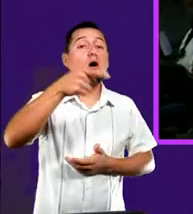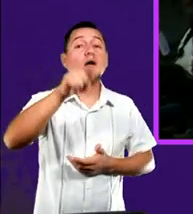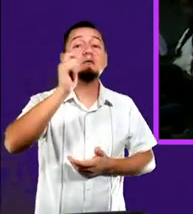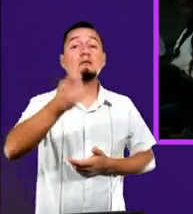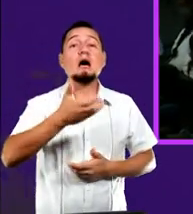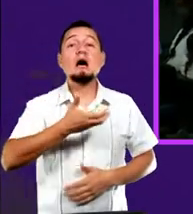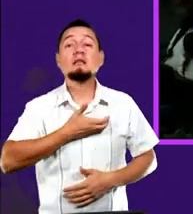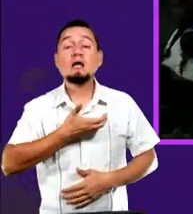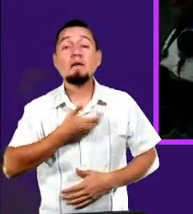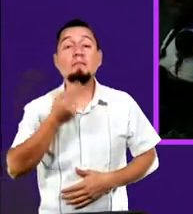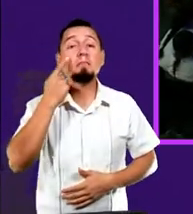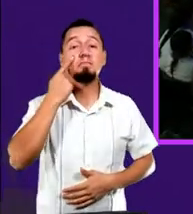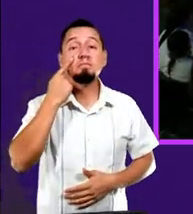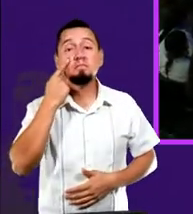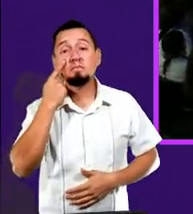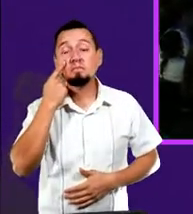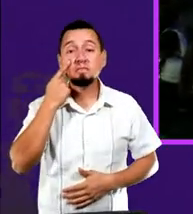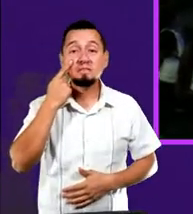¿Y al Atlas?